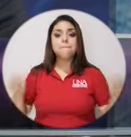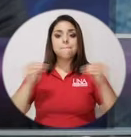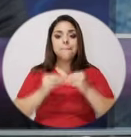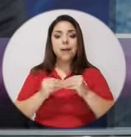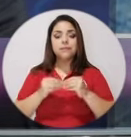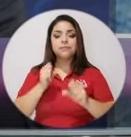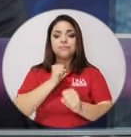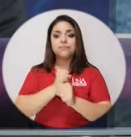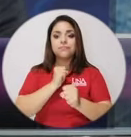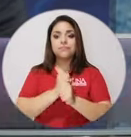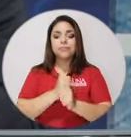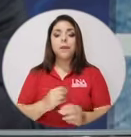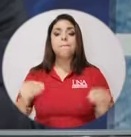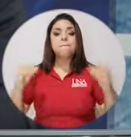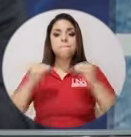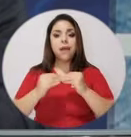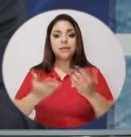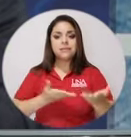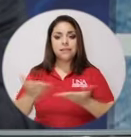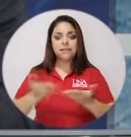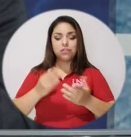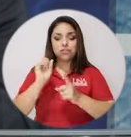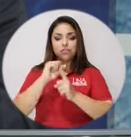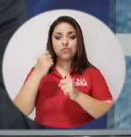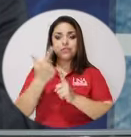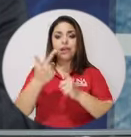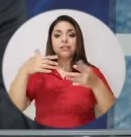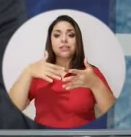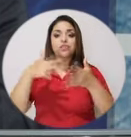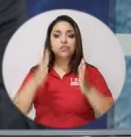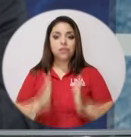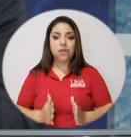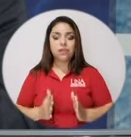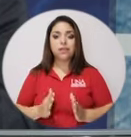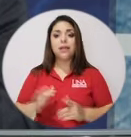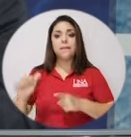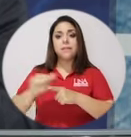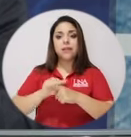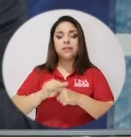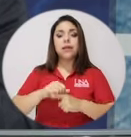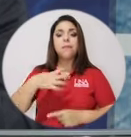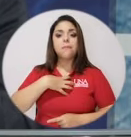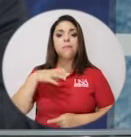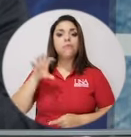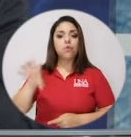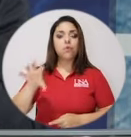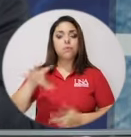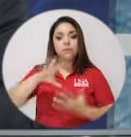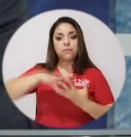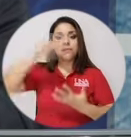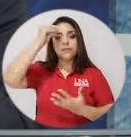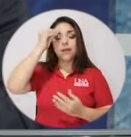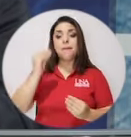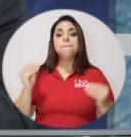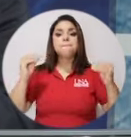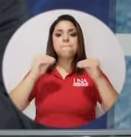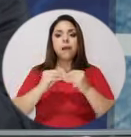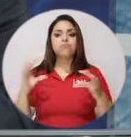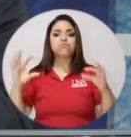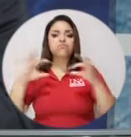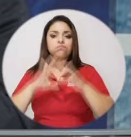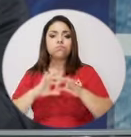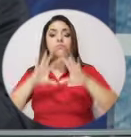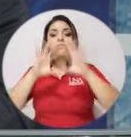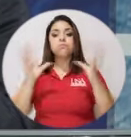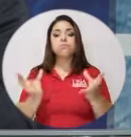Más empleabilidad, más servicio social de los estudiantes en el ejercicio de su propio aprendizaje, más vinculación con el